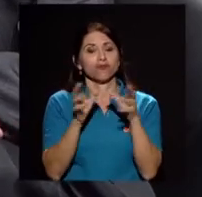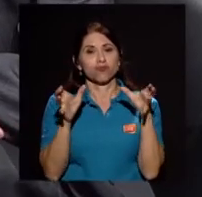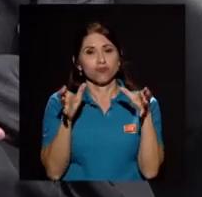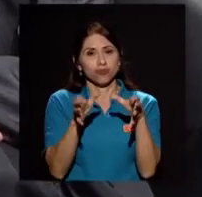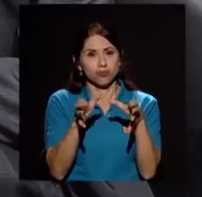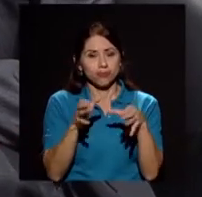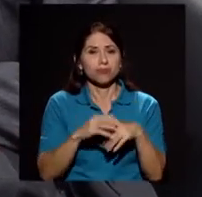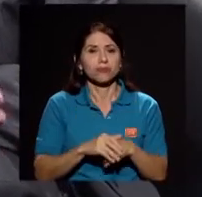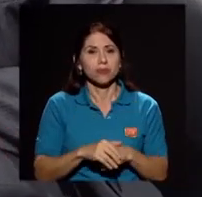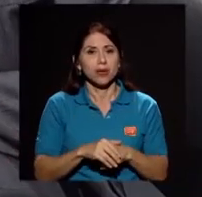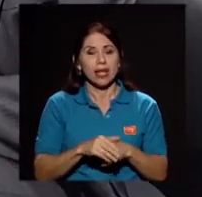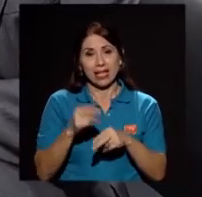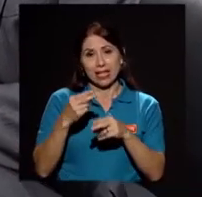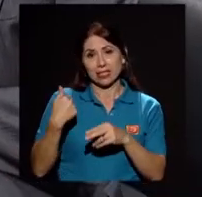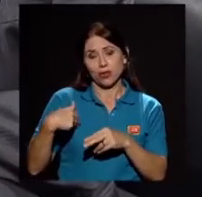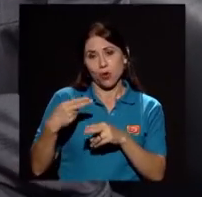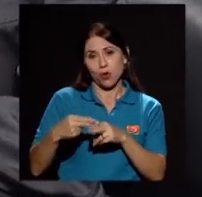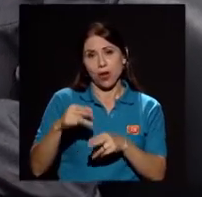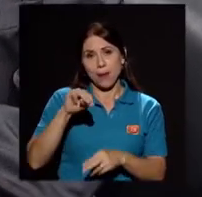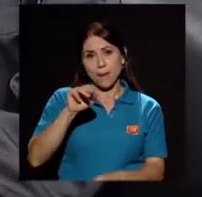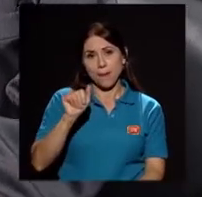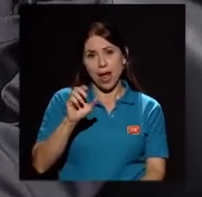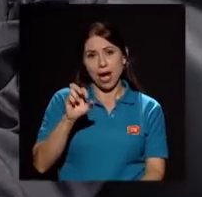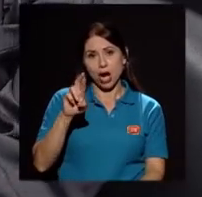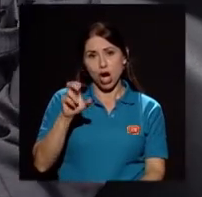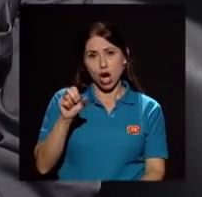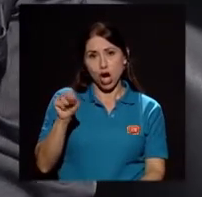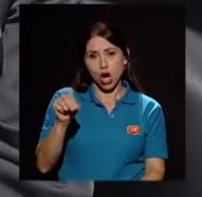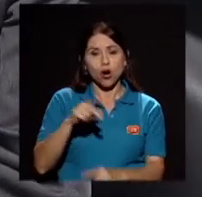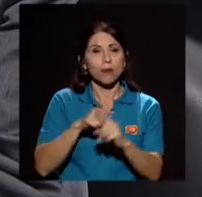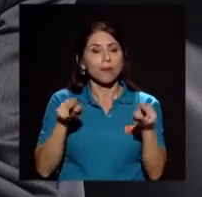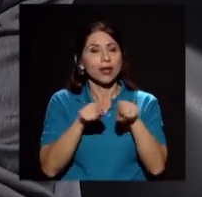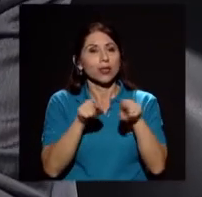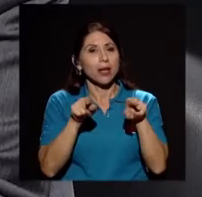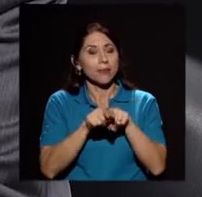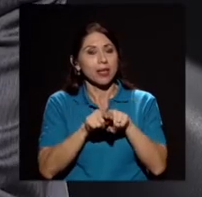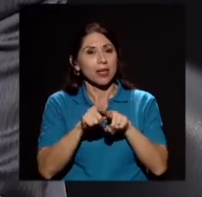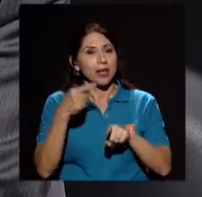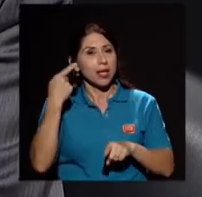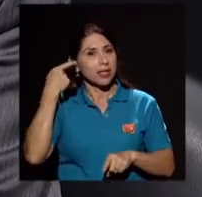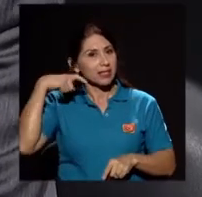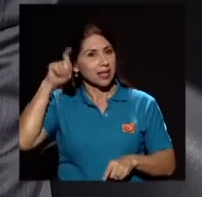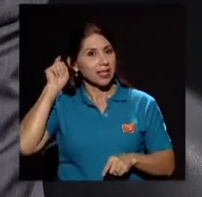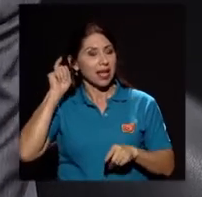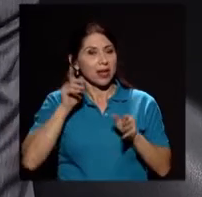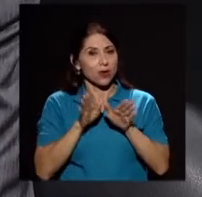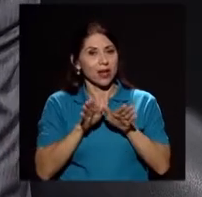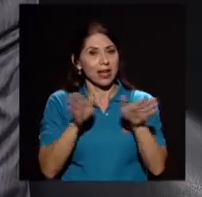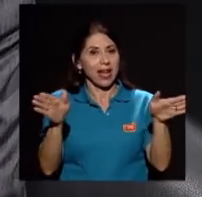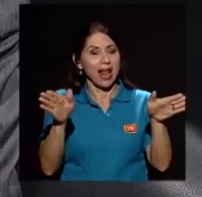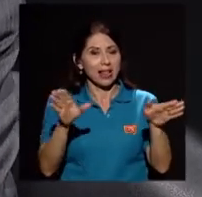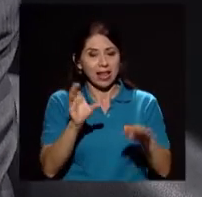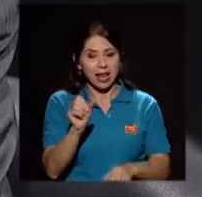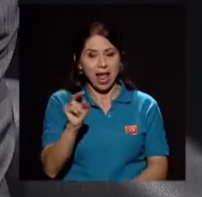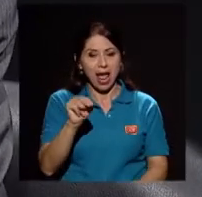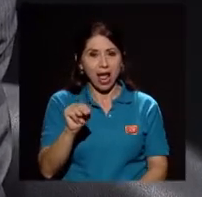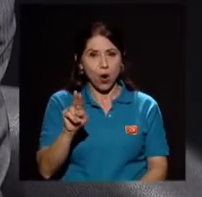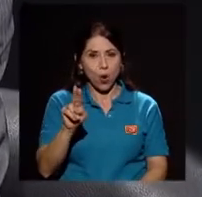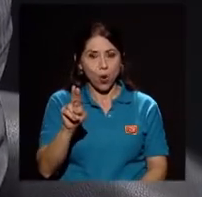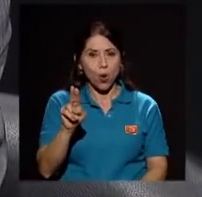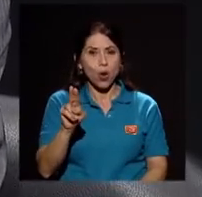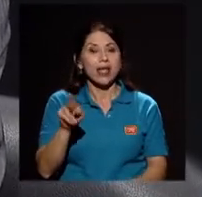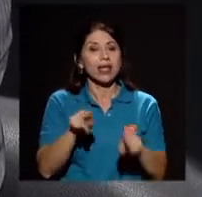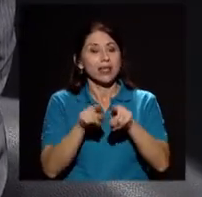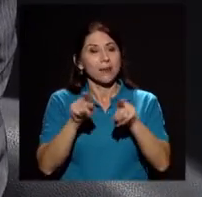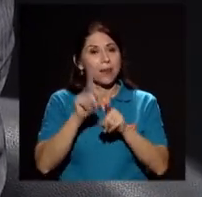mccall pero también por el secretario general de las naciones naciones unidas y